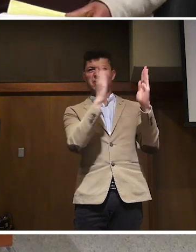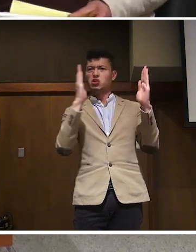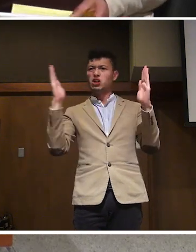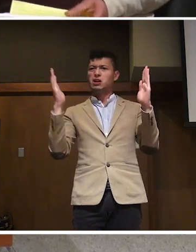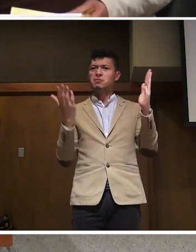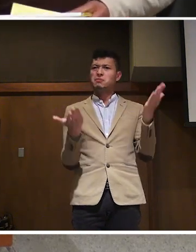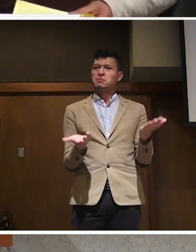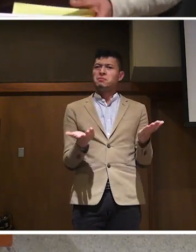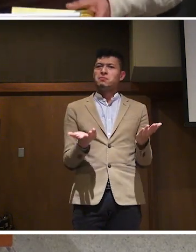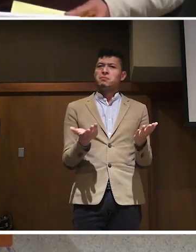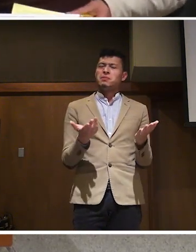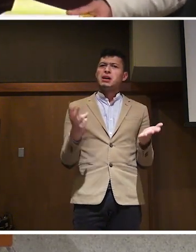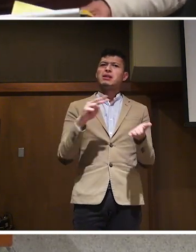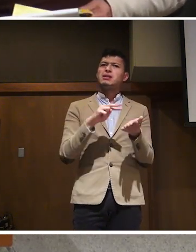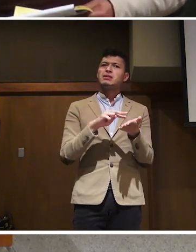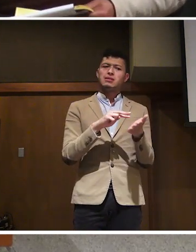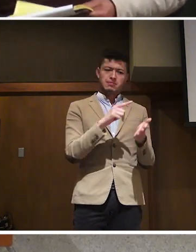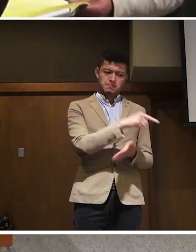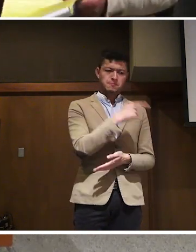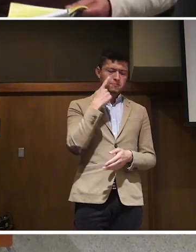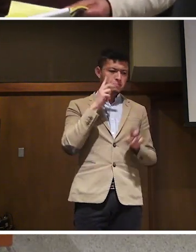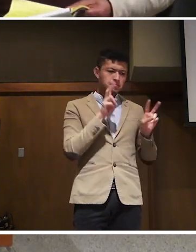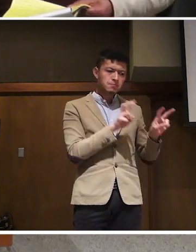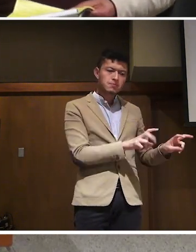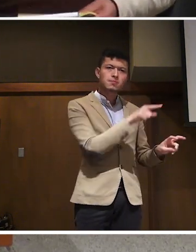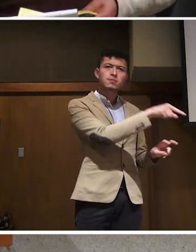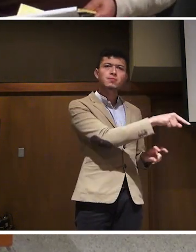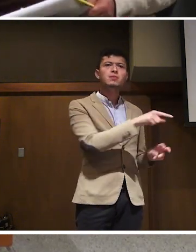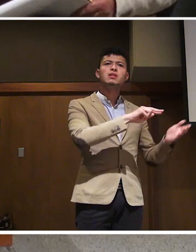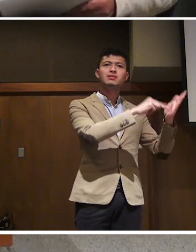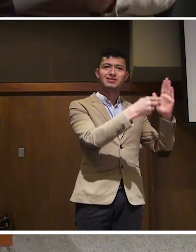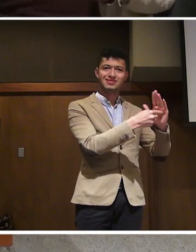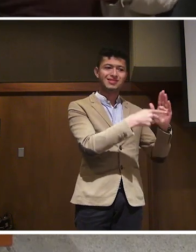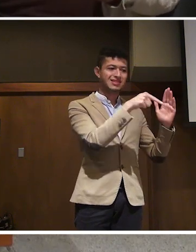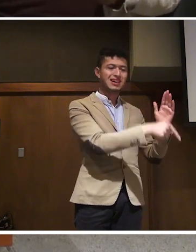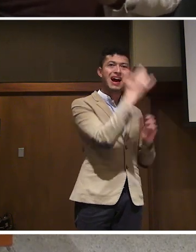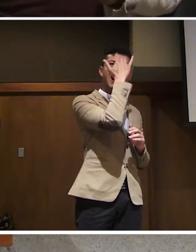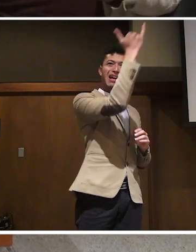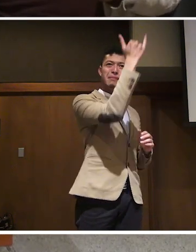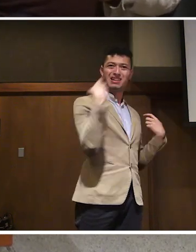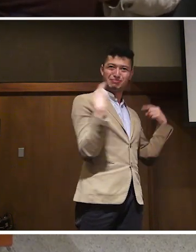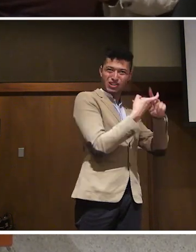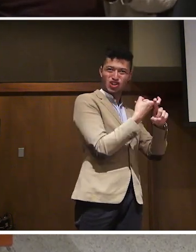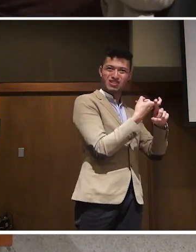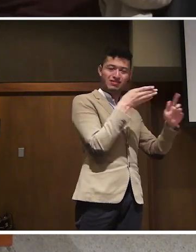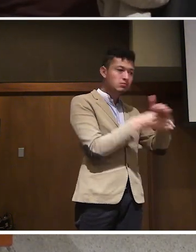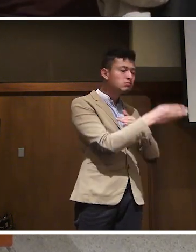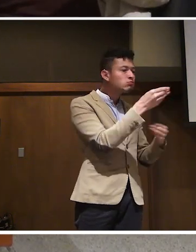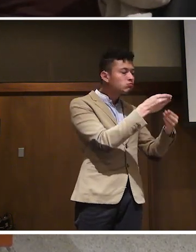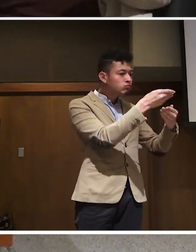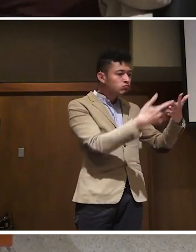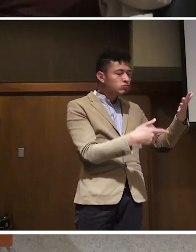La definición del diccionario de la Real Academia sobre biblioteca es esta: es